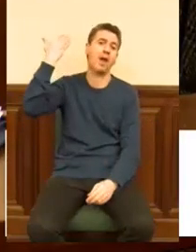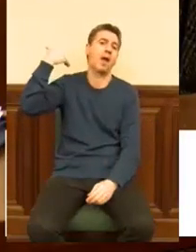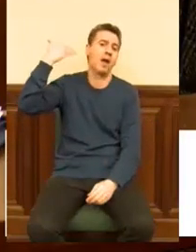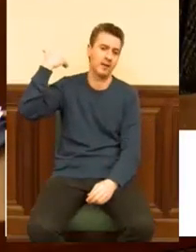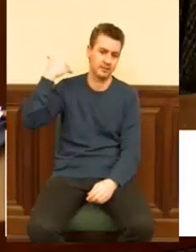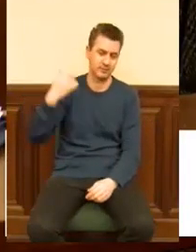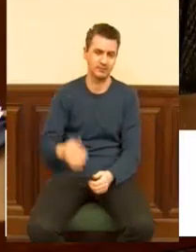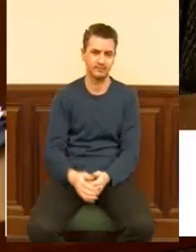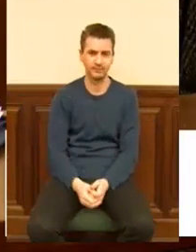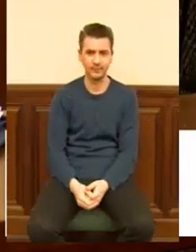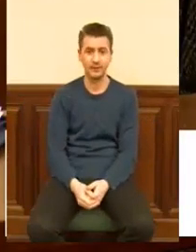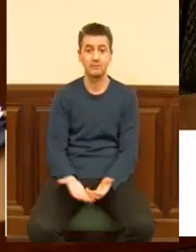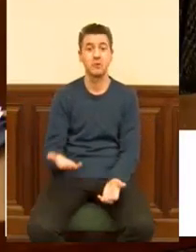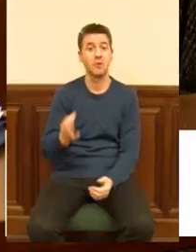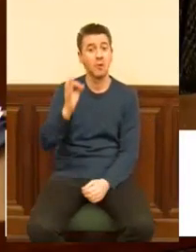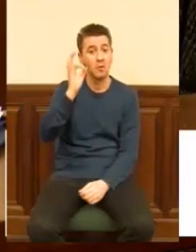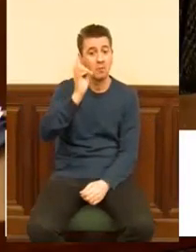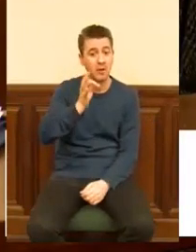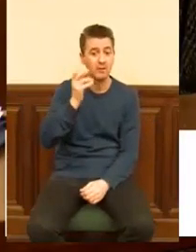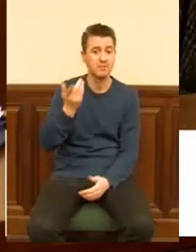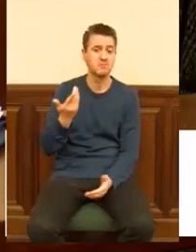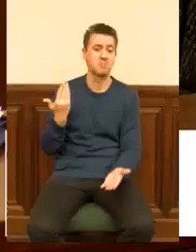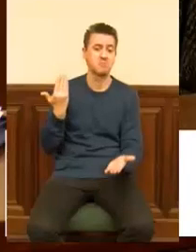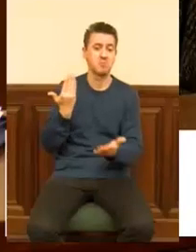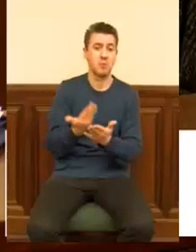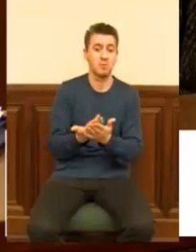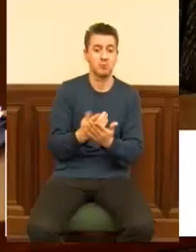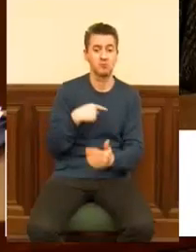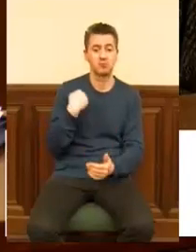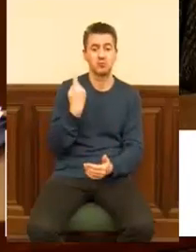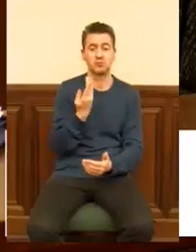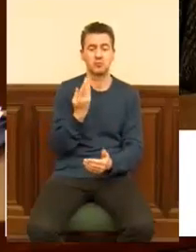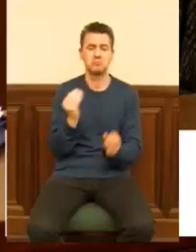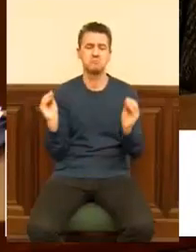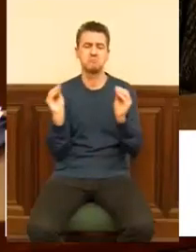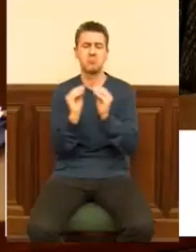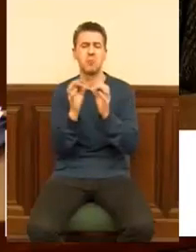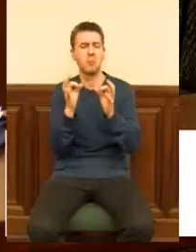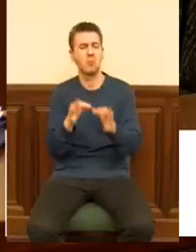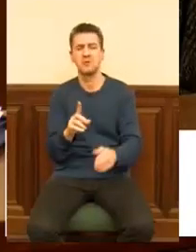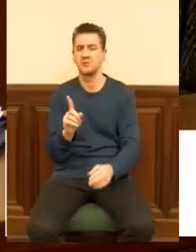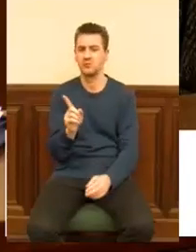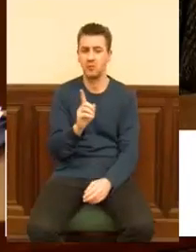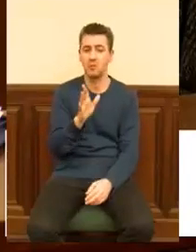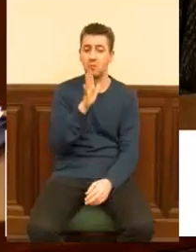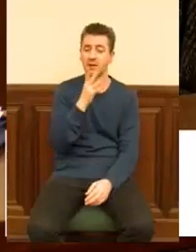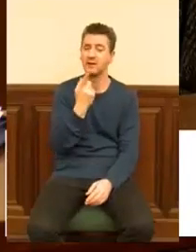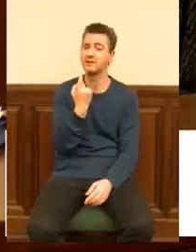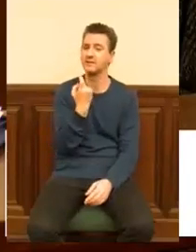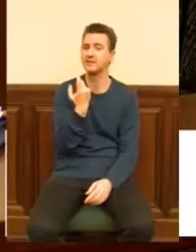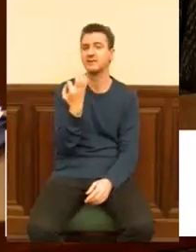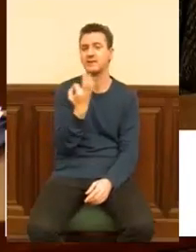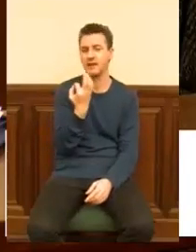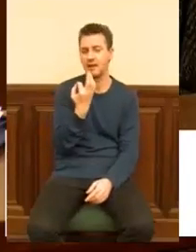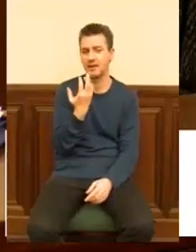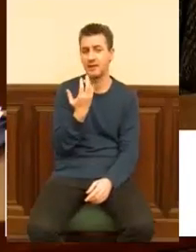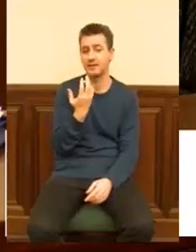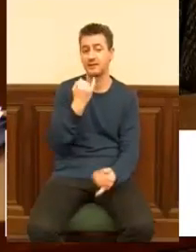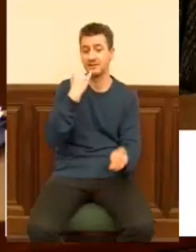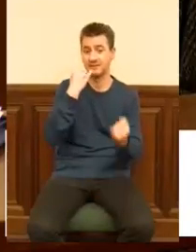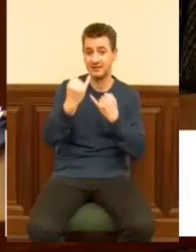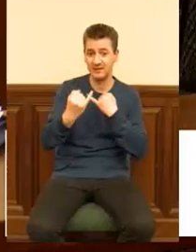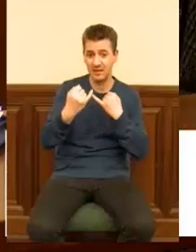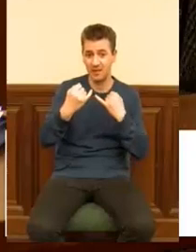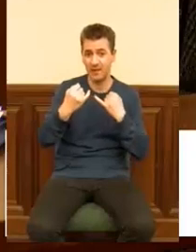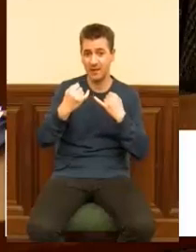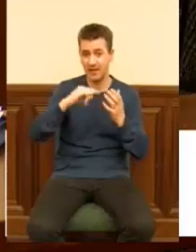que, no siendo la moción que nosotros presentaríamos, porque creemos que lo que hace falta es una reforma en profundidad del sistema eléctrico, lleva